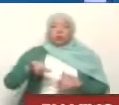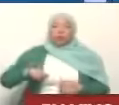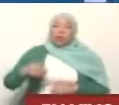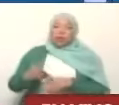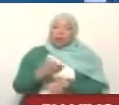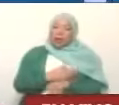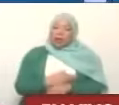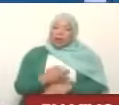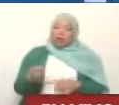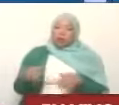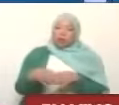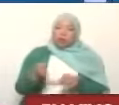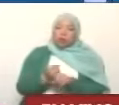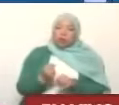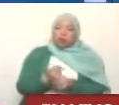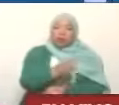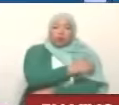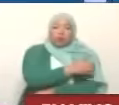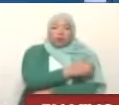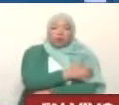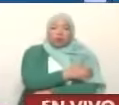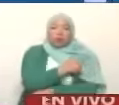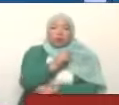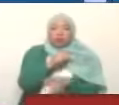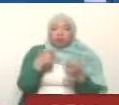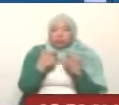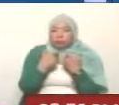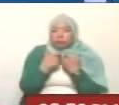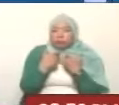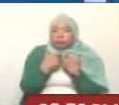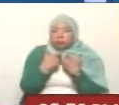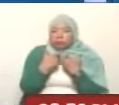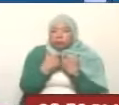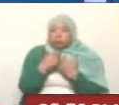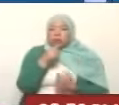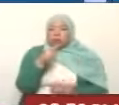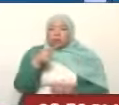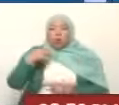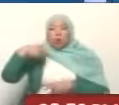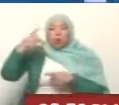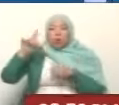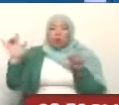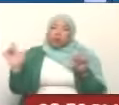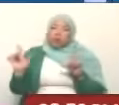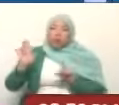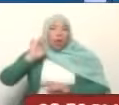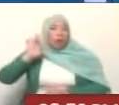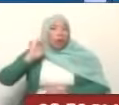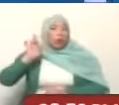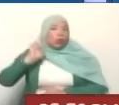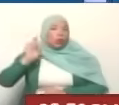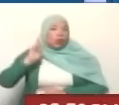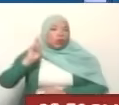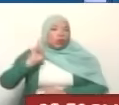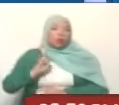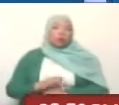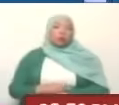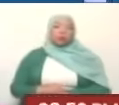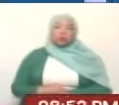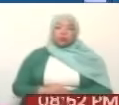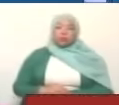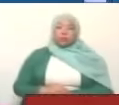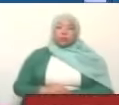antes en los medios, que la derecha solo se la pasaba en los medios de comunicación. Por eso es que yo hablo de